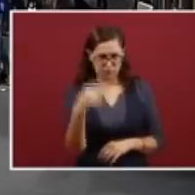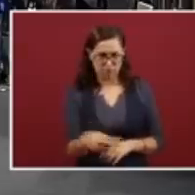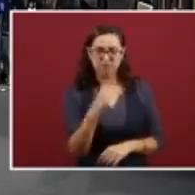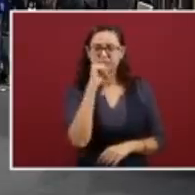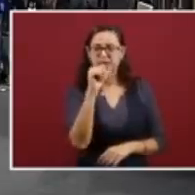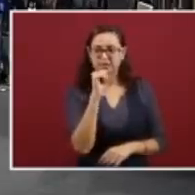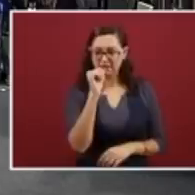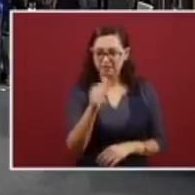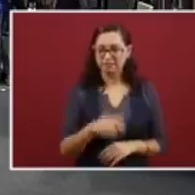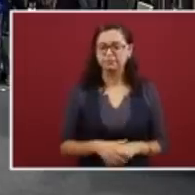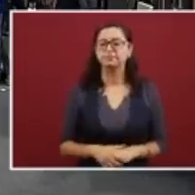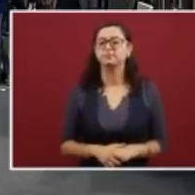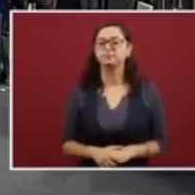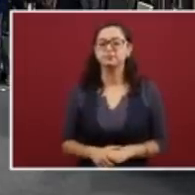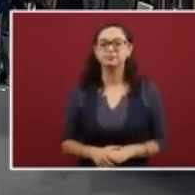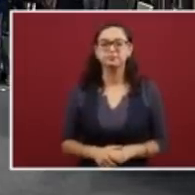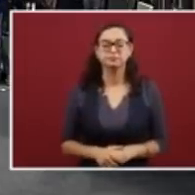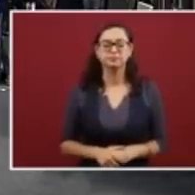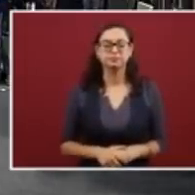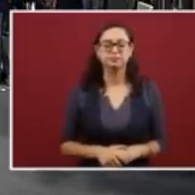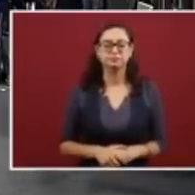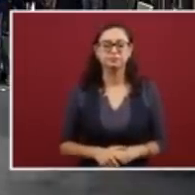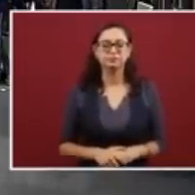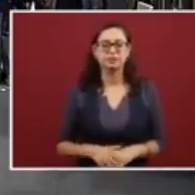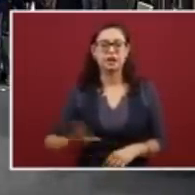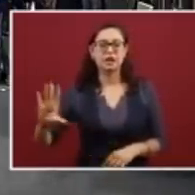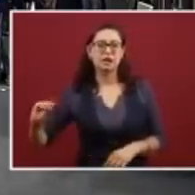sí recientemente